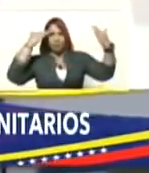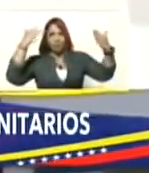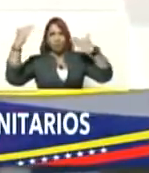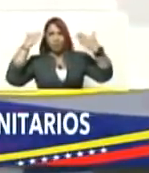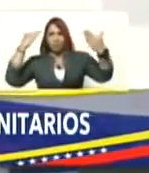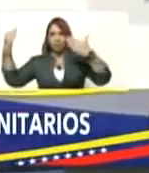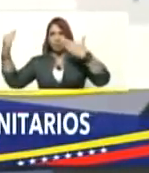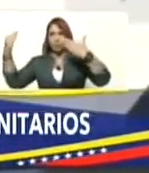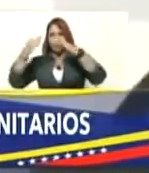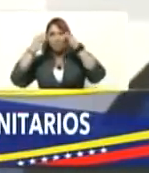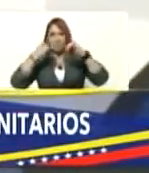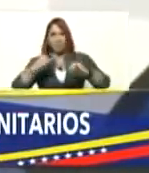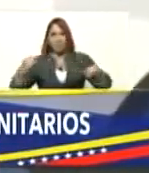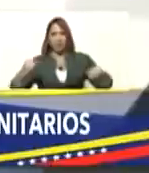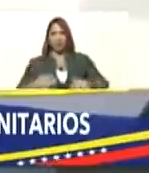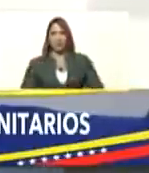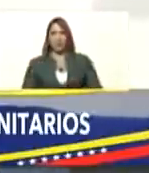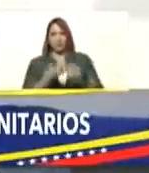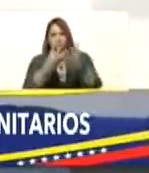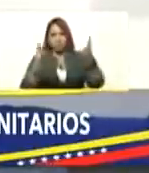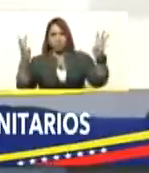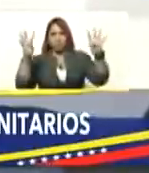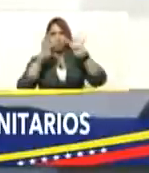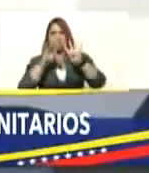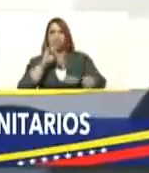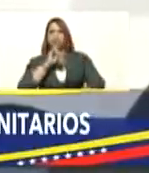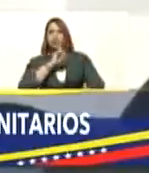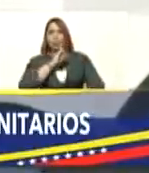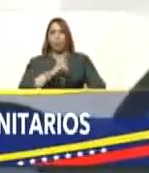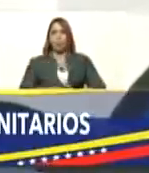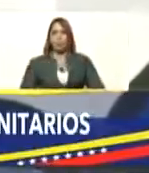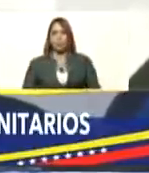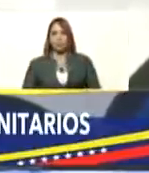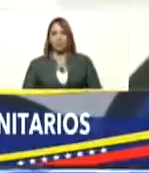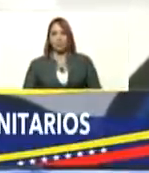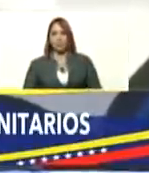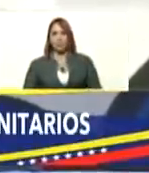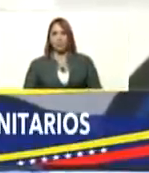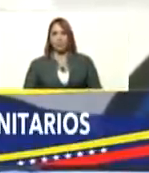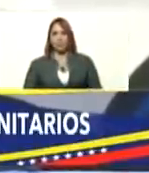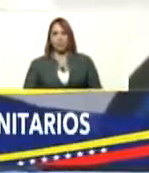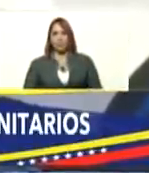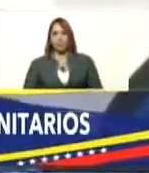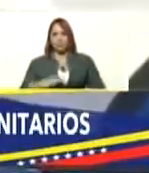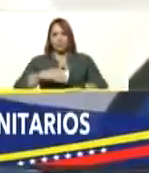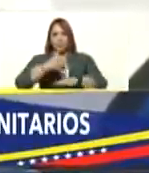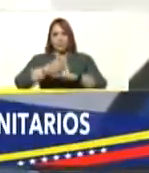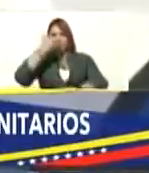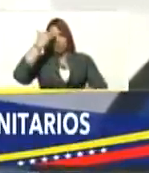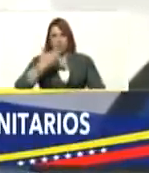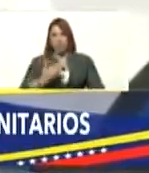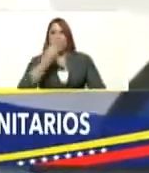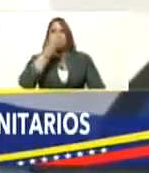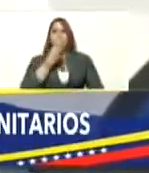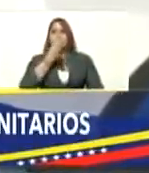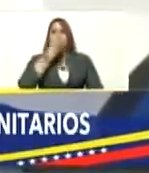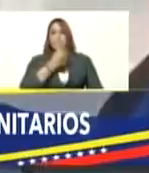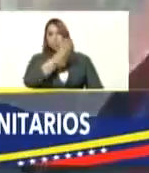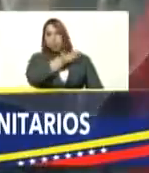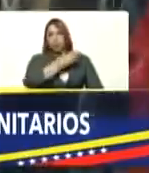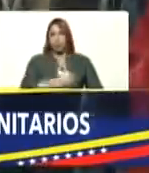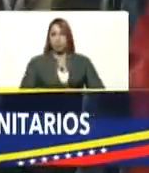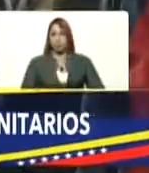estar aquí en este estadio que lleva el nombre de nuestro general Jorge García